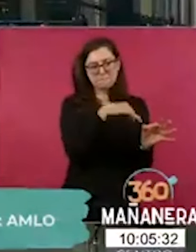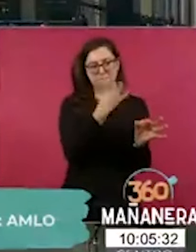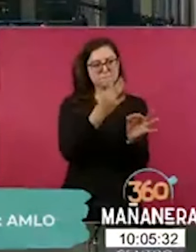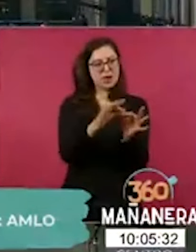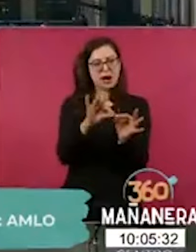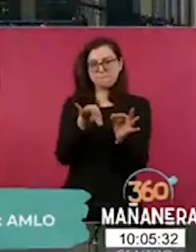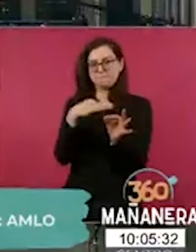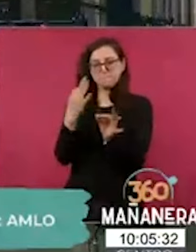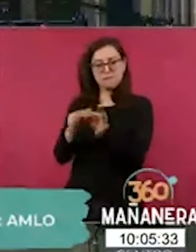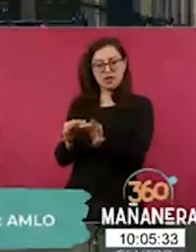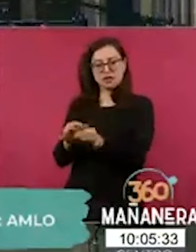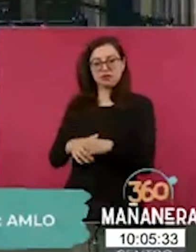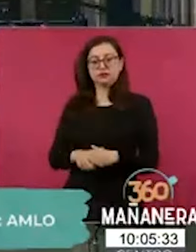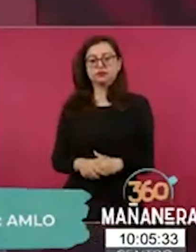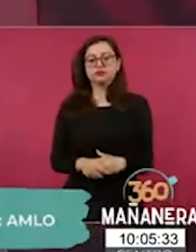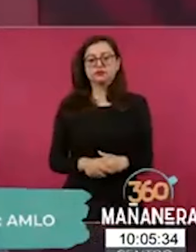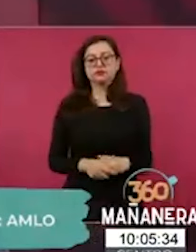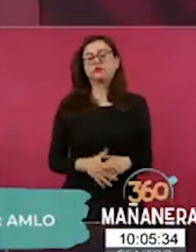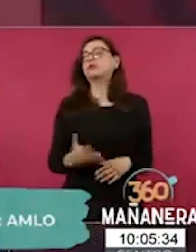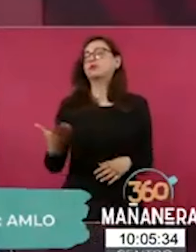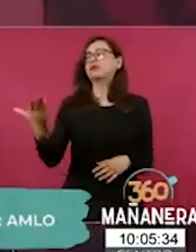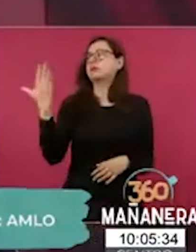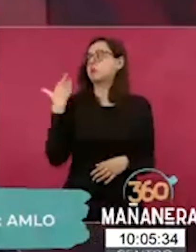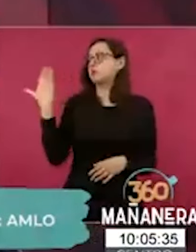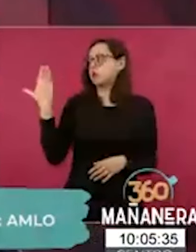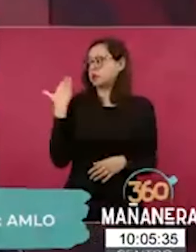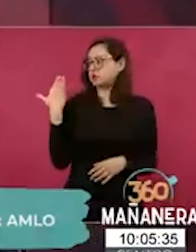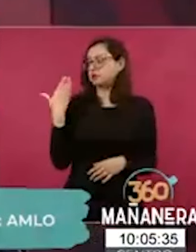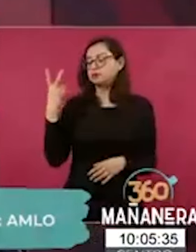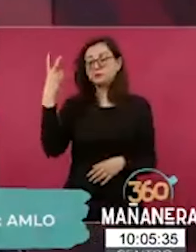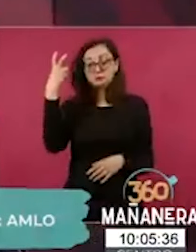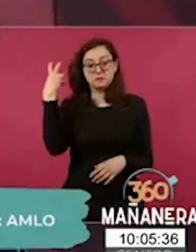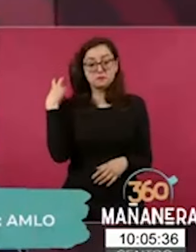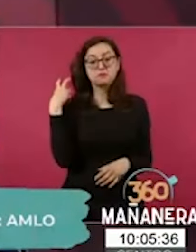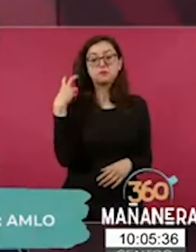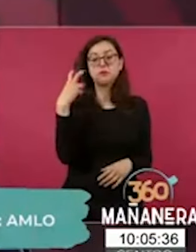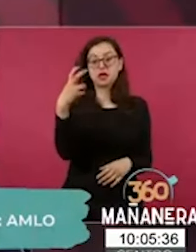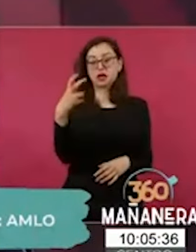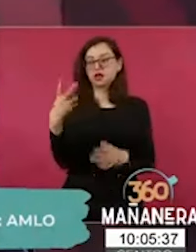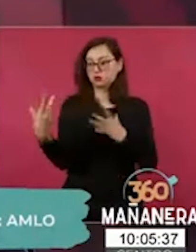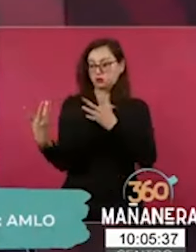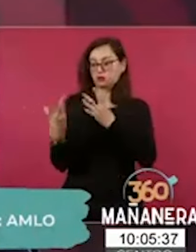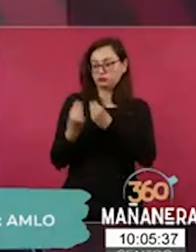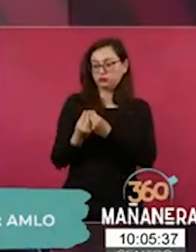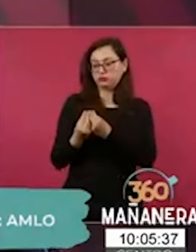de que fuimos una gira, todo va a quedar